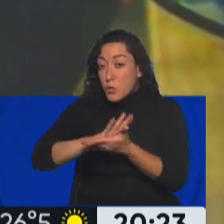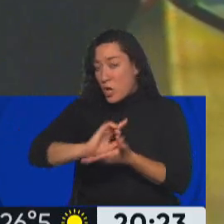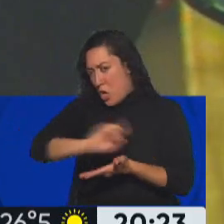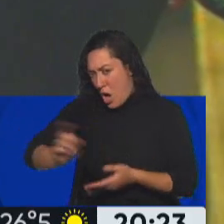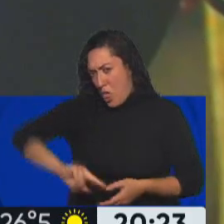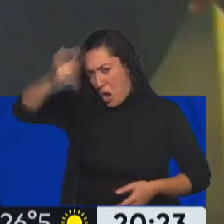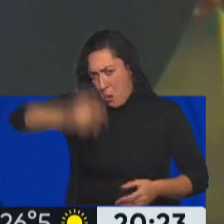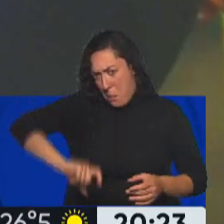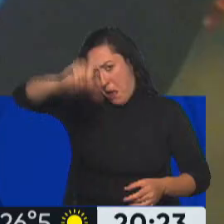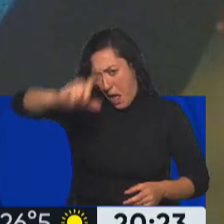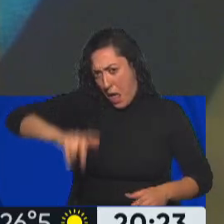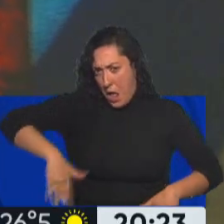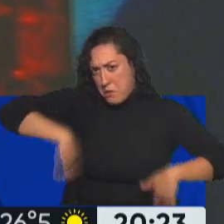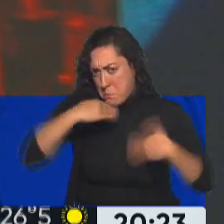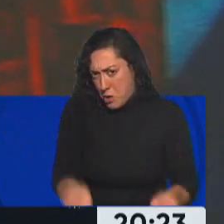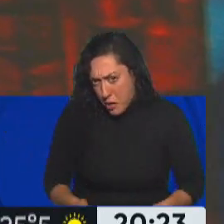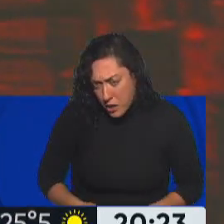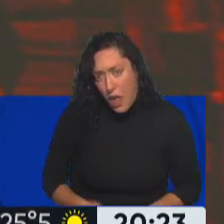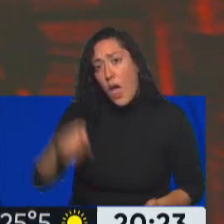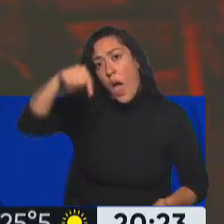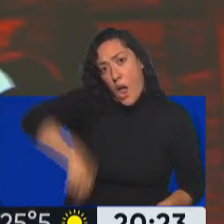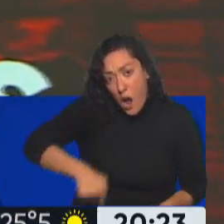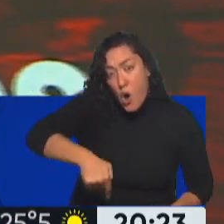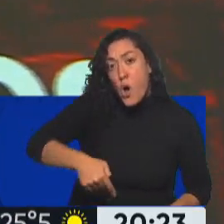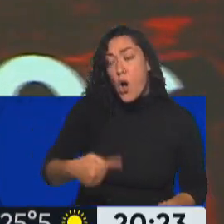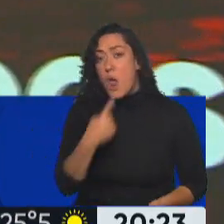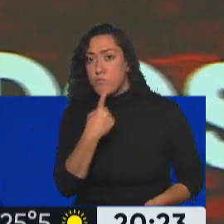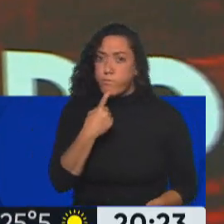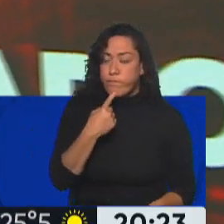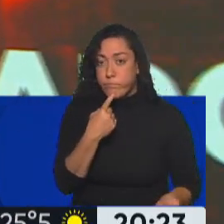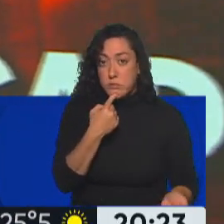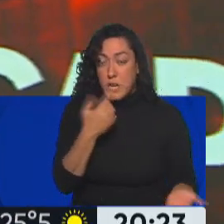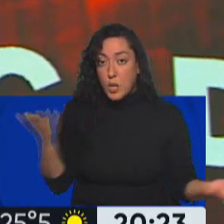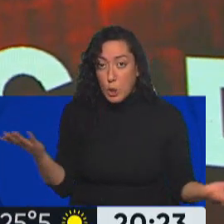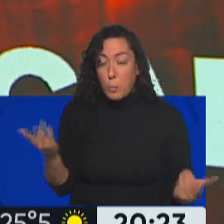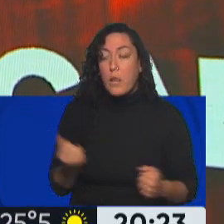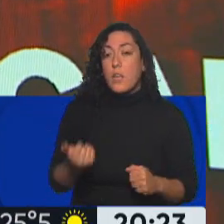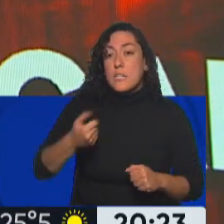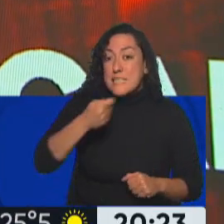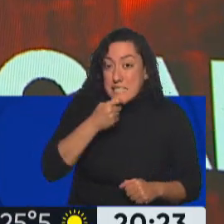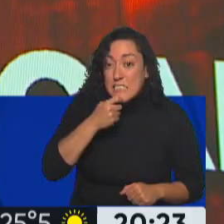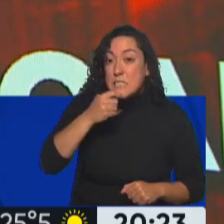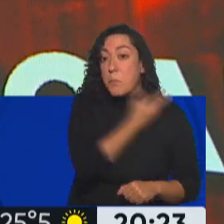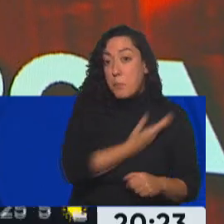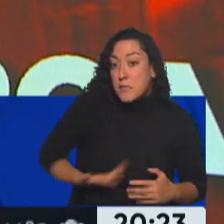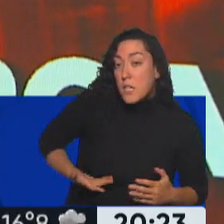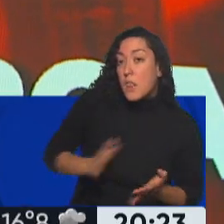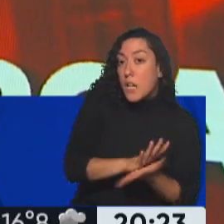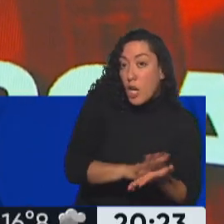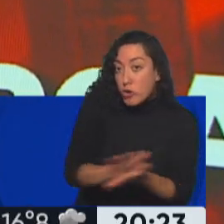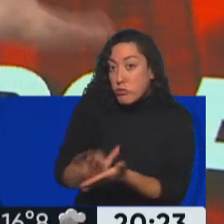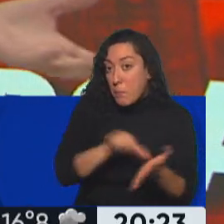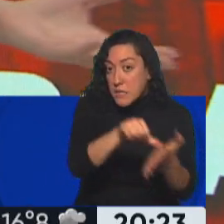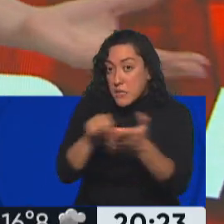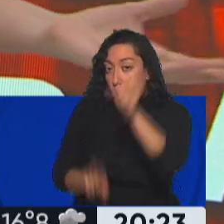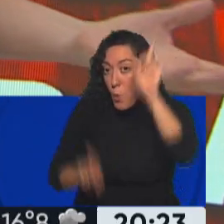redobló la apuesta a Trump y lo que reina ahora es la incertidumbre acerca de si el mandatario puede empezar a negociar con algunos